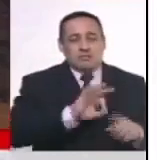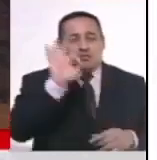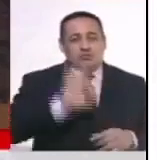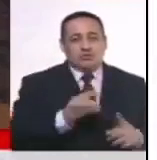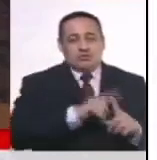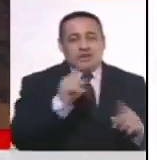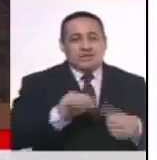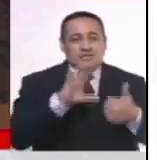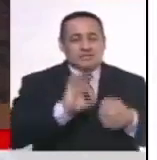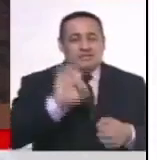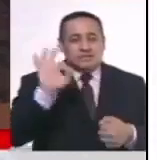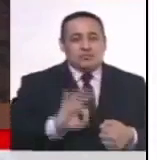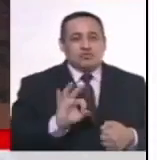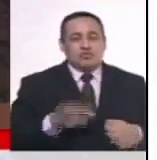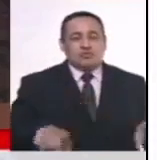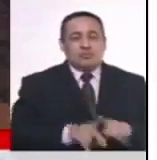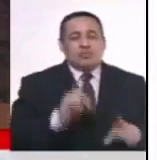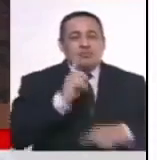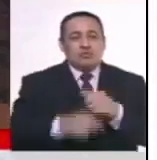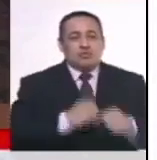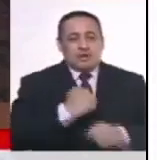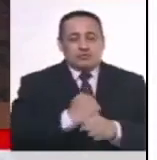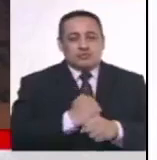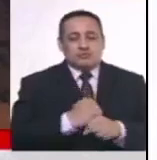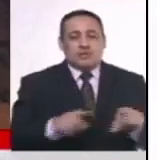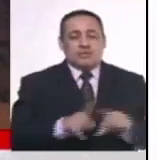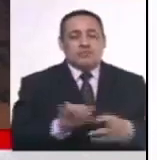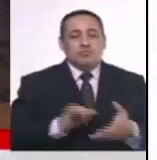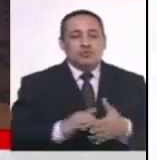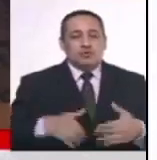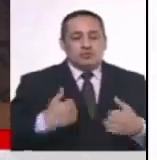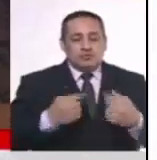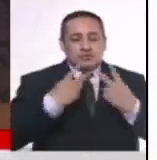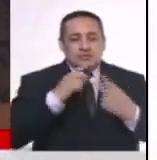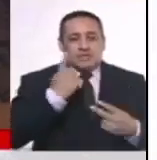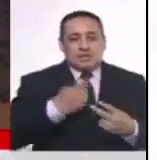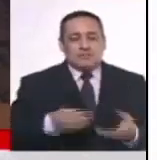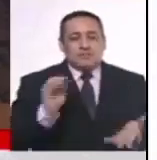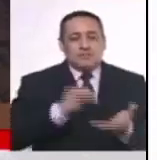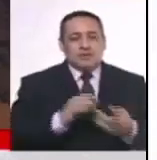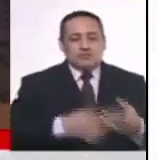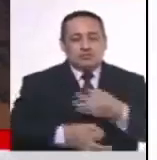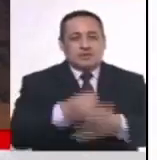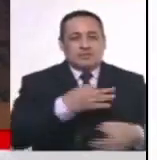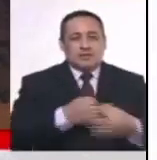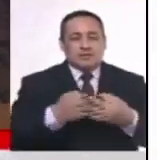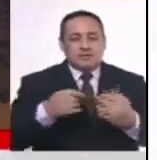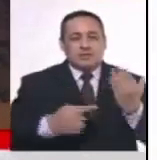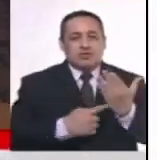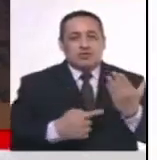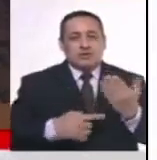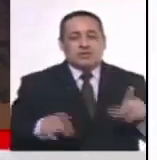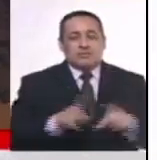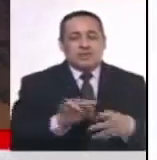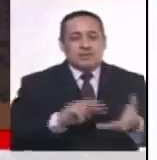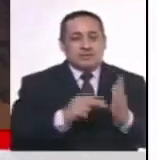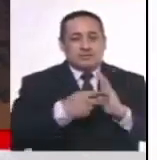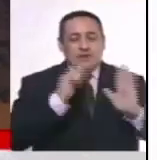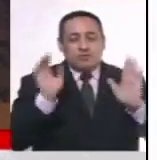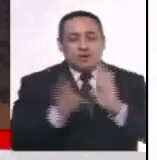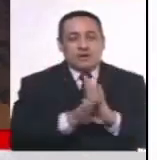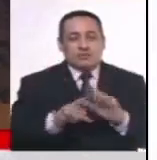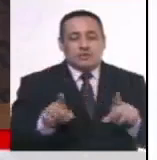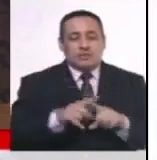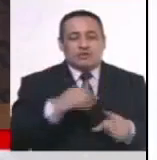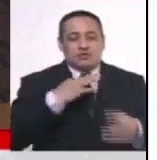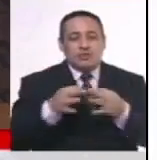40% a 60% por año, pudiendo ser más con transferencia tecnológica. Estos ejemplos